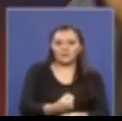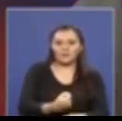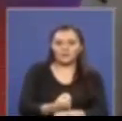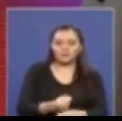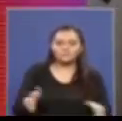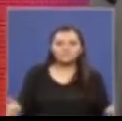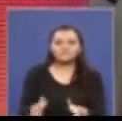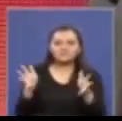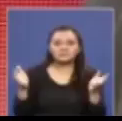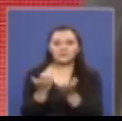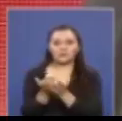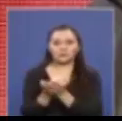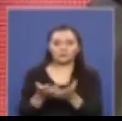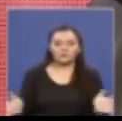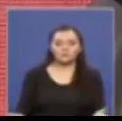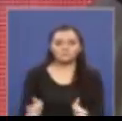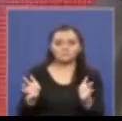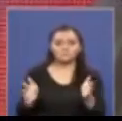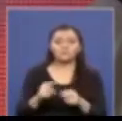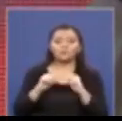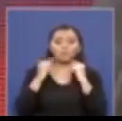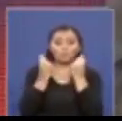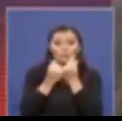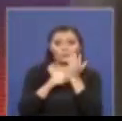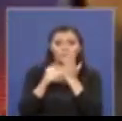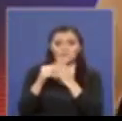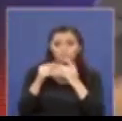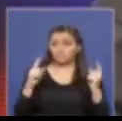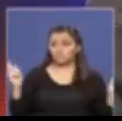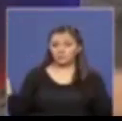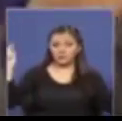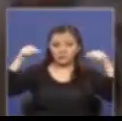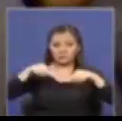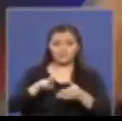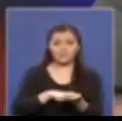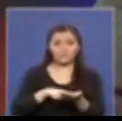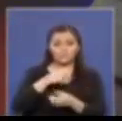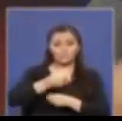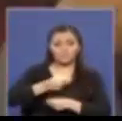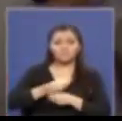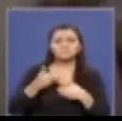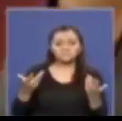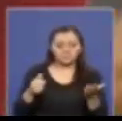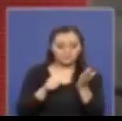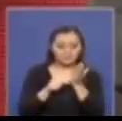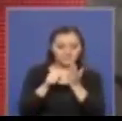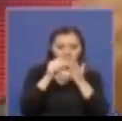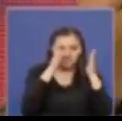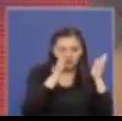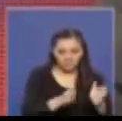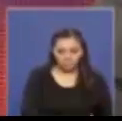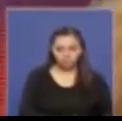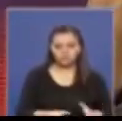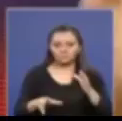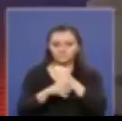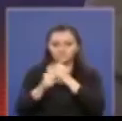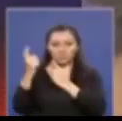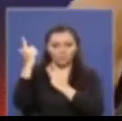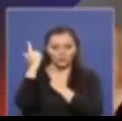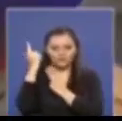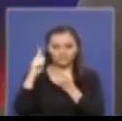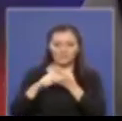el gabinete itinerante vienen cerca de 600 personas, entre ministros, seguridad, logística